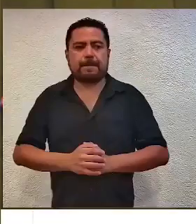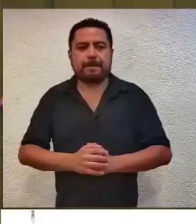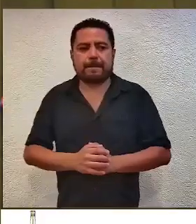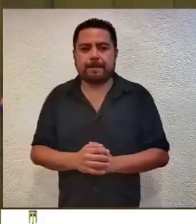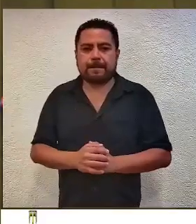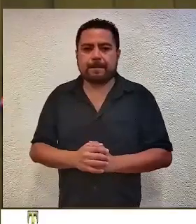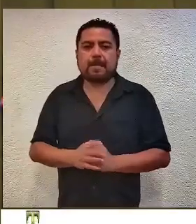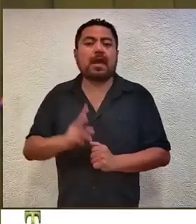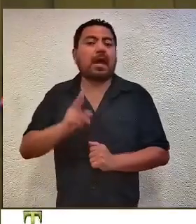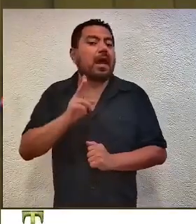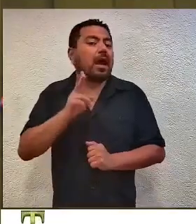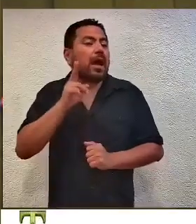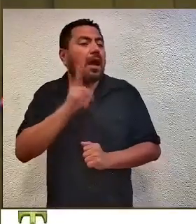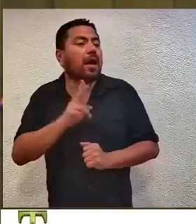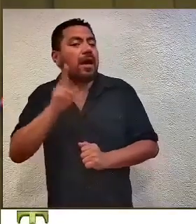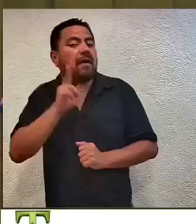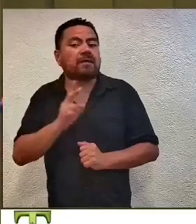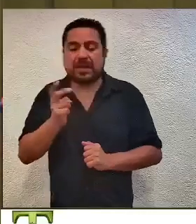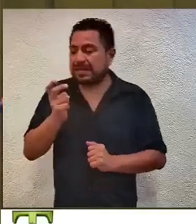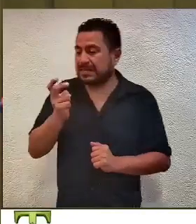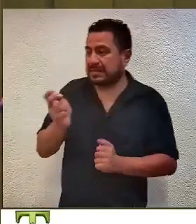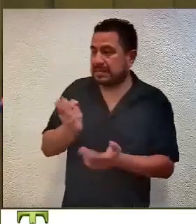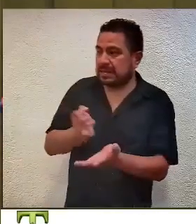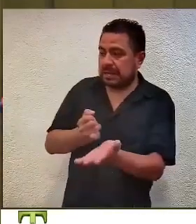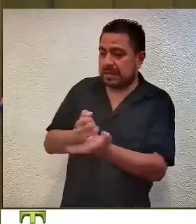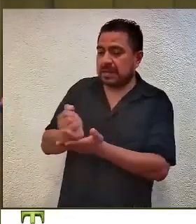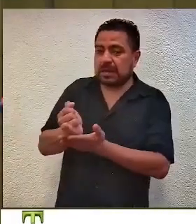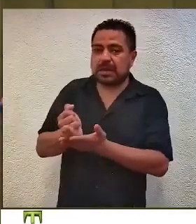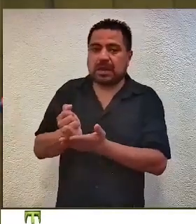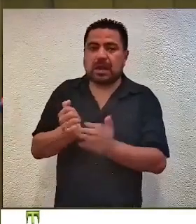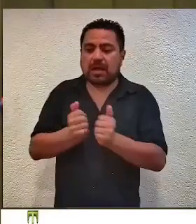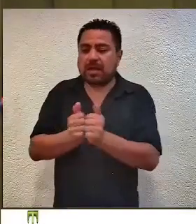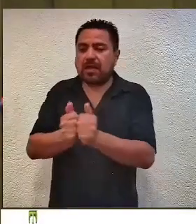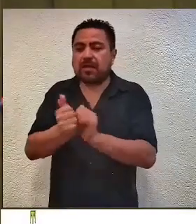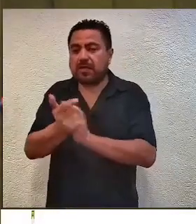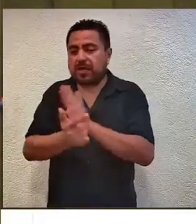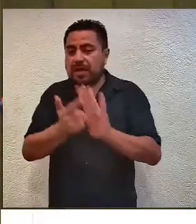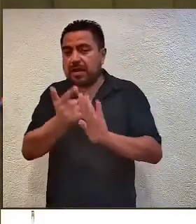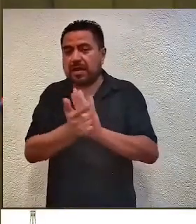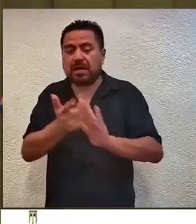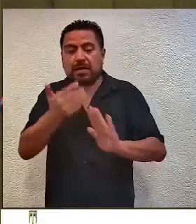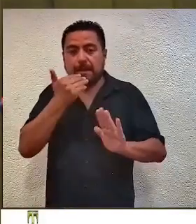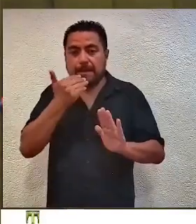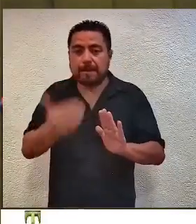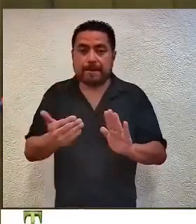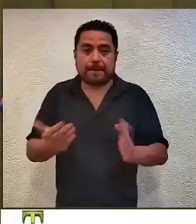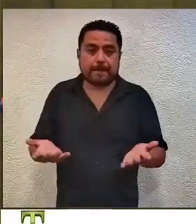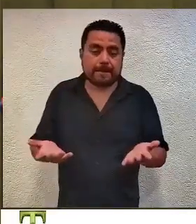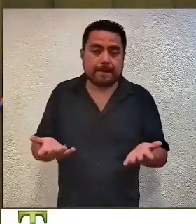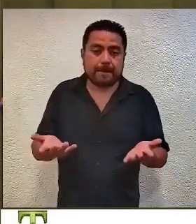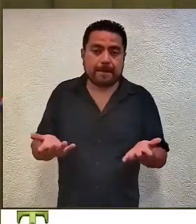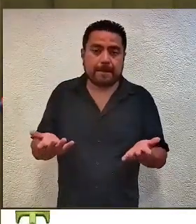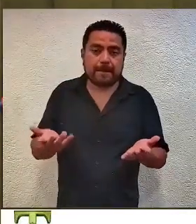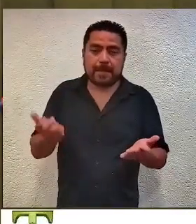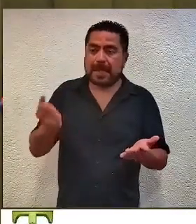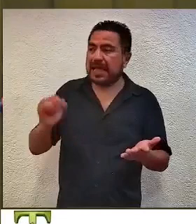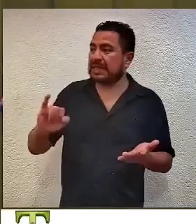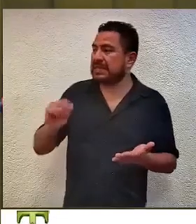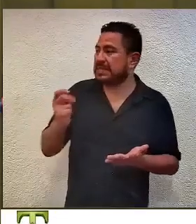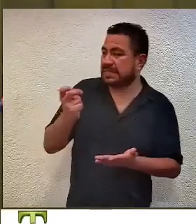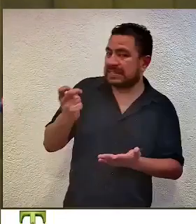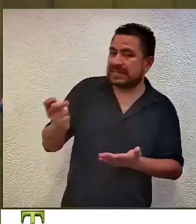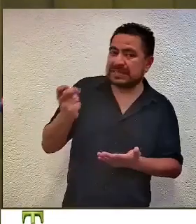Vamos a ver si esa determinación fue apegada a derecho, si fue legal. Y esa es la parte